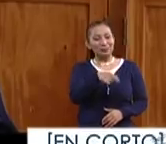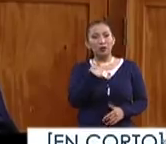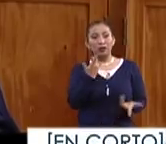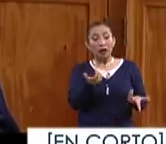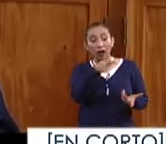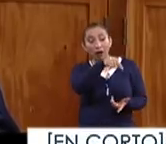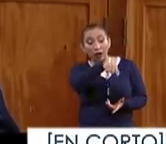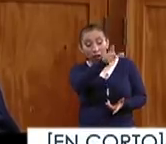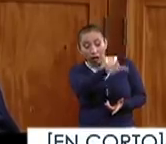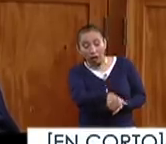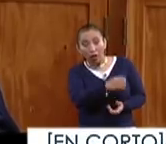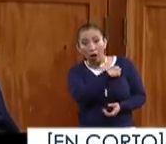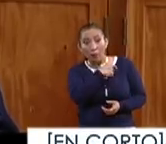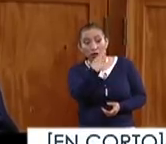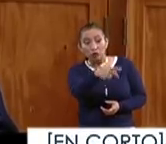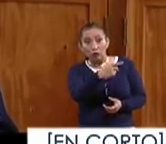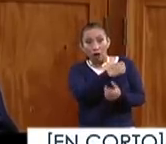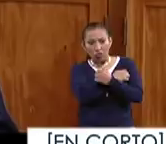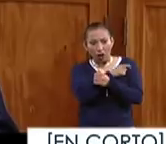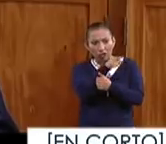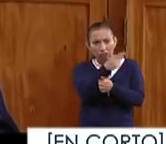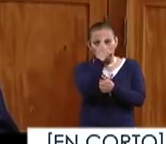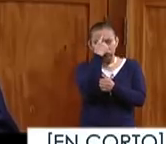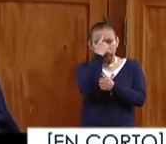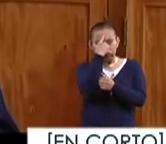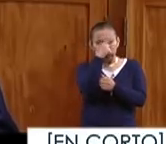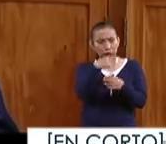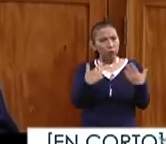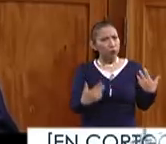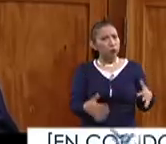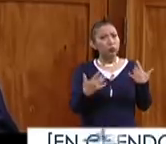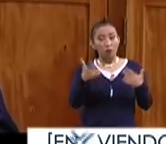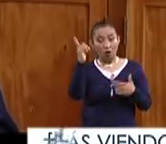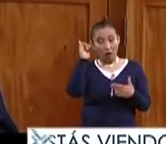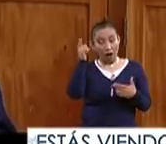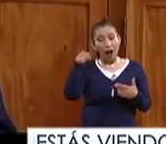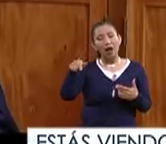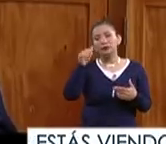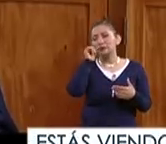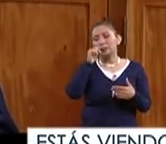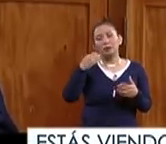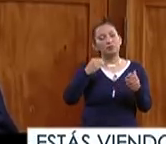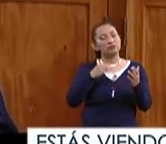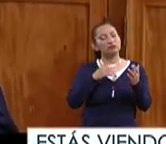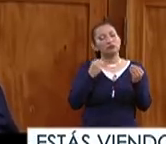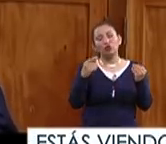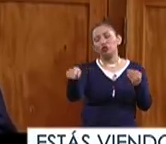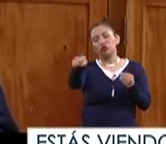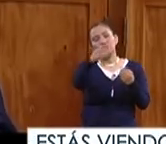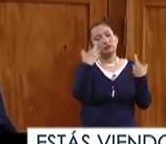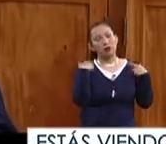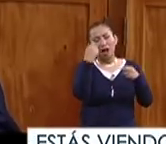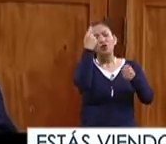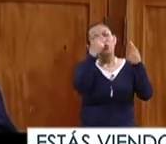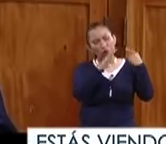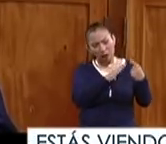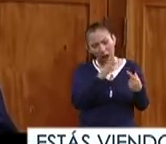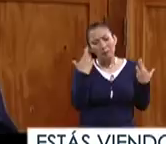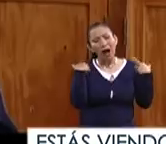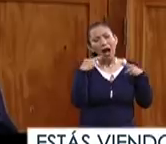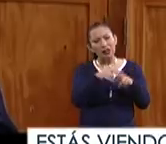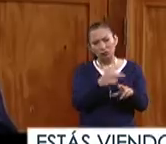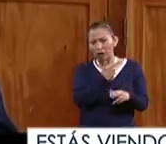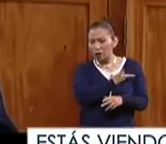porque el compromiso de educación que él tenía, ojalá estos cientos de miles, que seguramente algunos lo tienen,